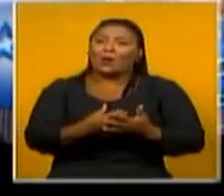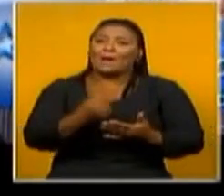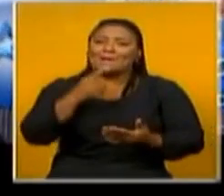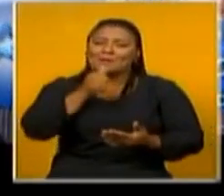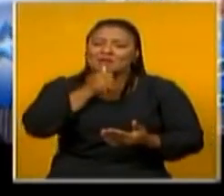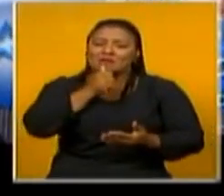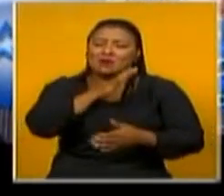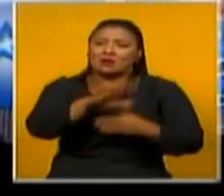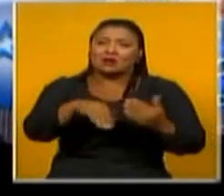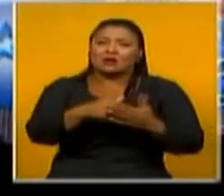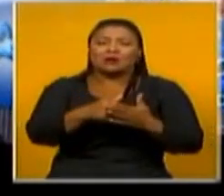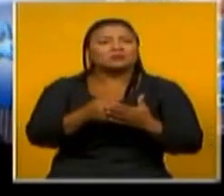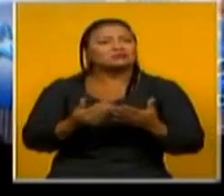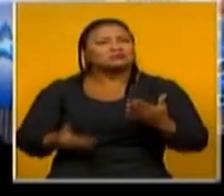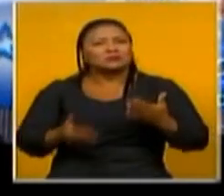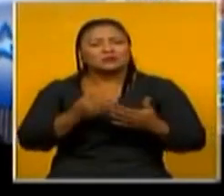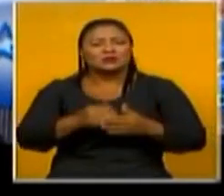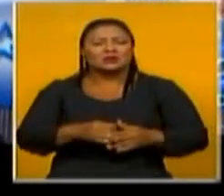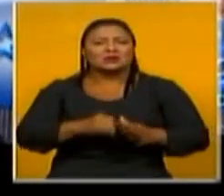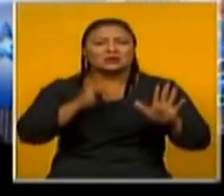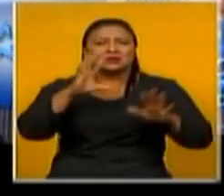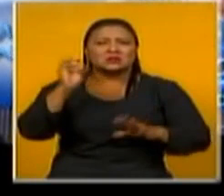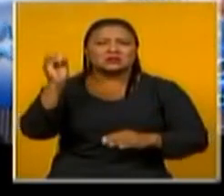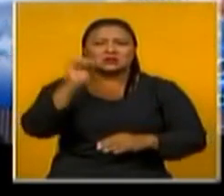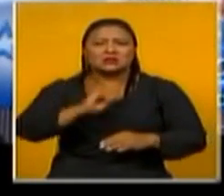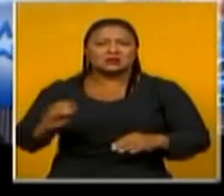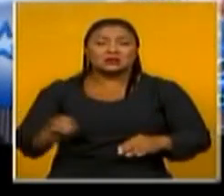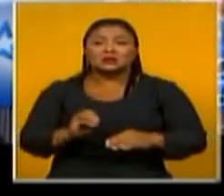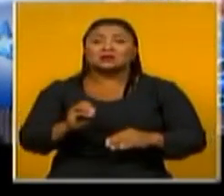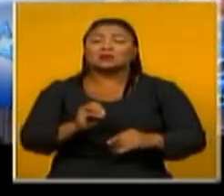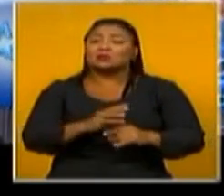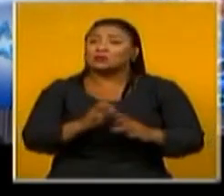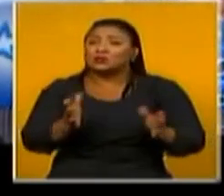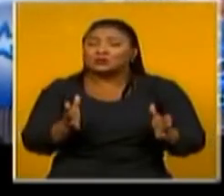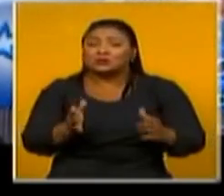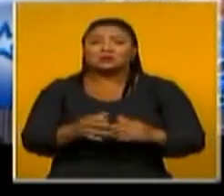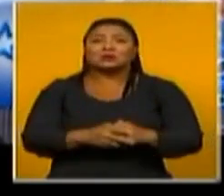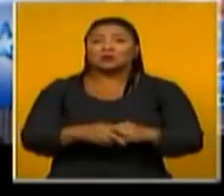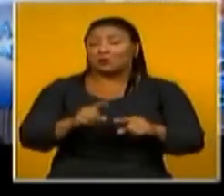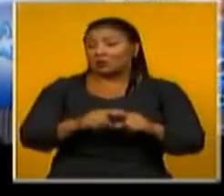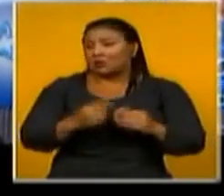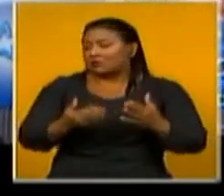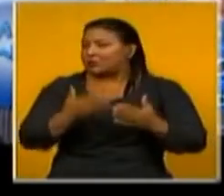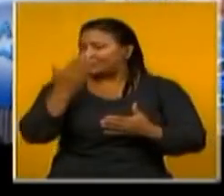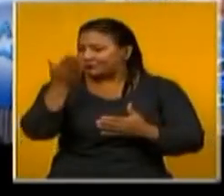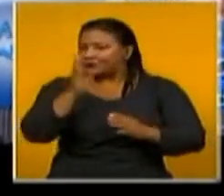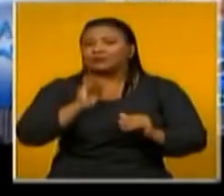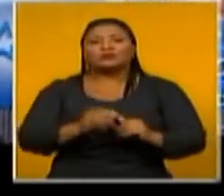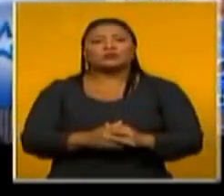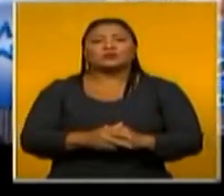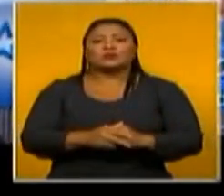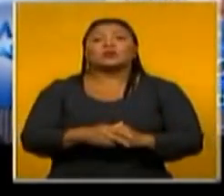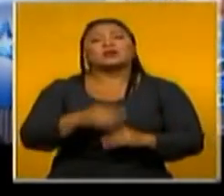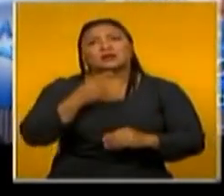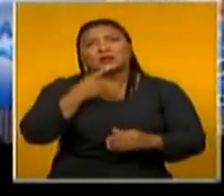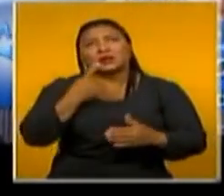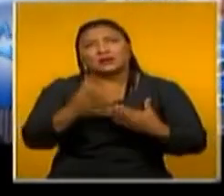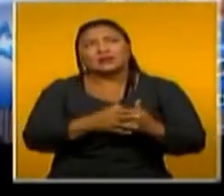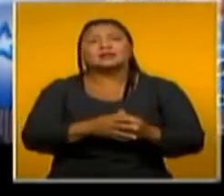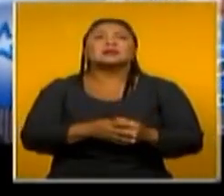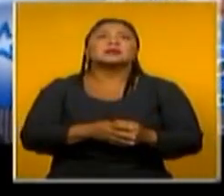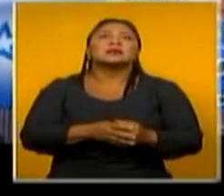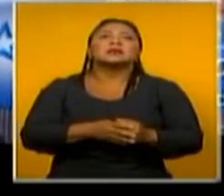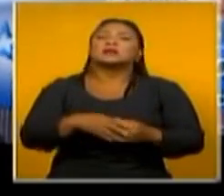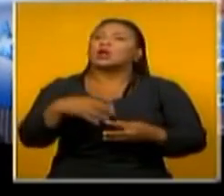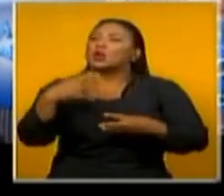está alrededor del 60% del Producto Interno Bruto. Porque si usted, por ejemplo, dice que la deuda